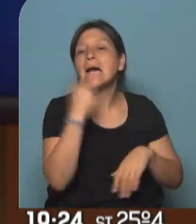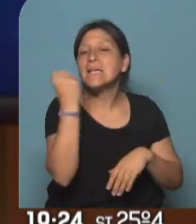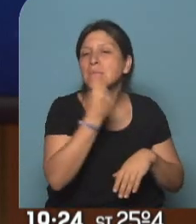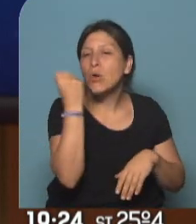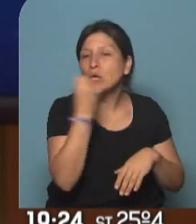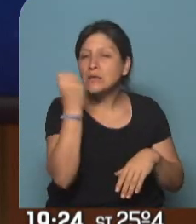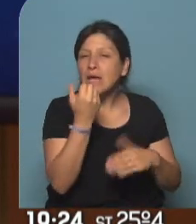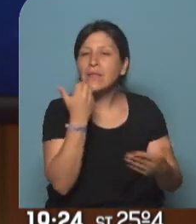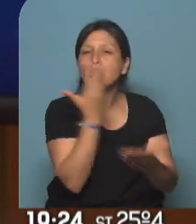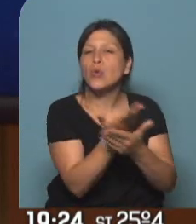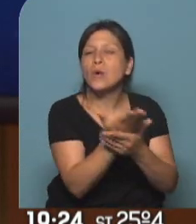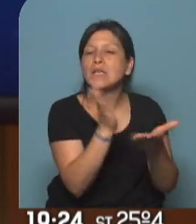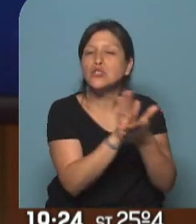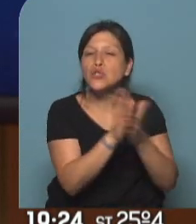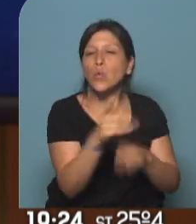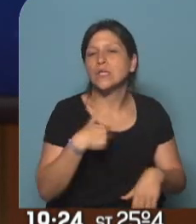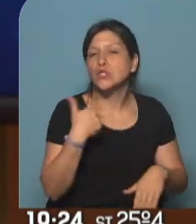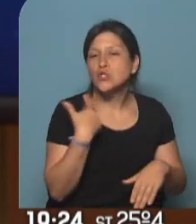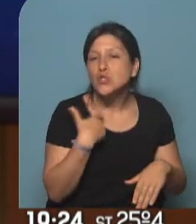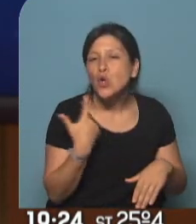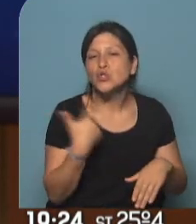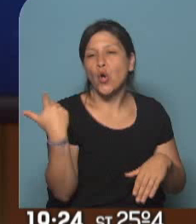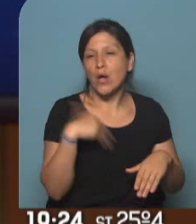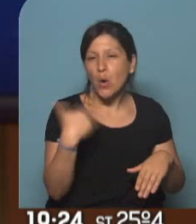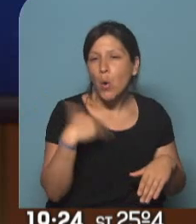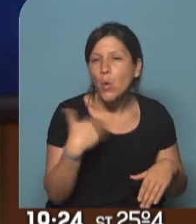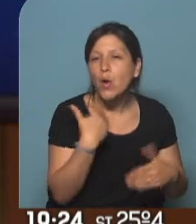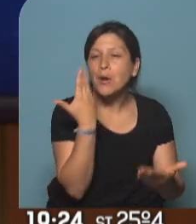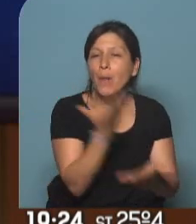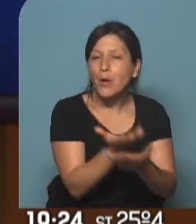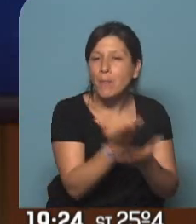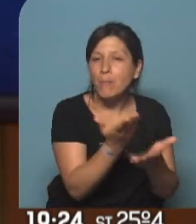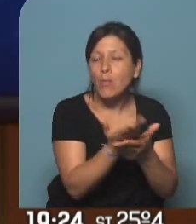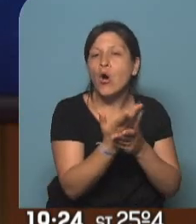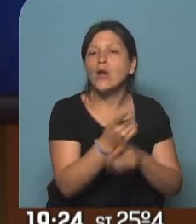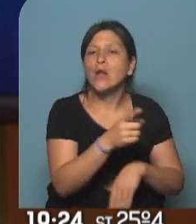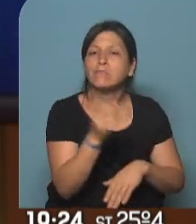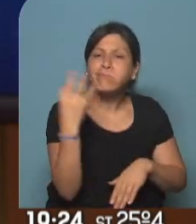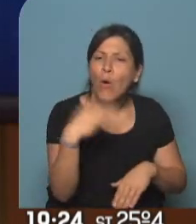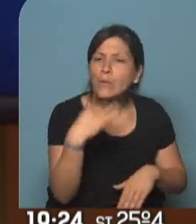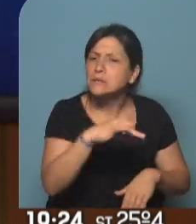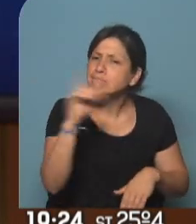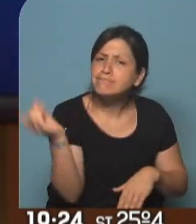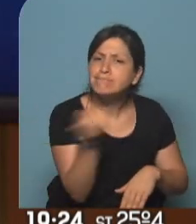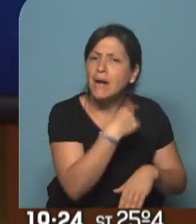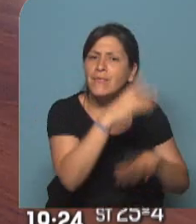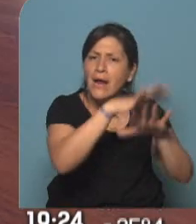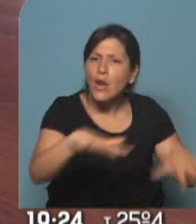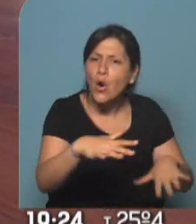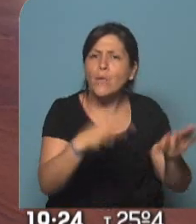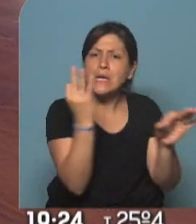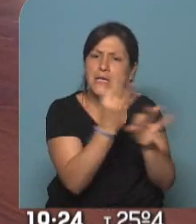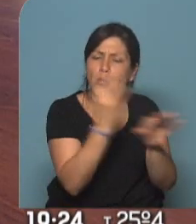propone para que los chicos puedan estar obligados a ir a la escuela acceso a la salud